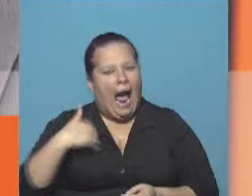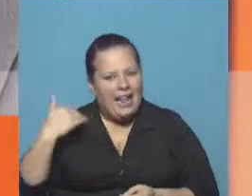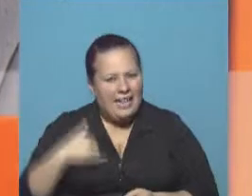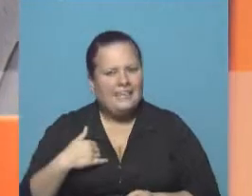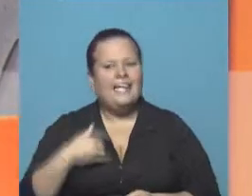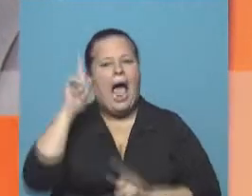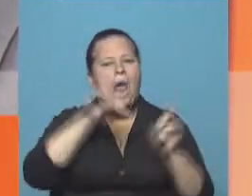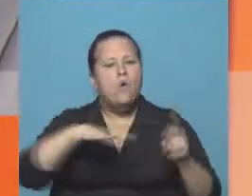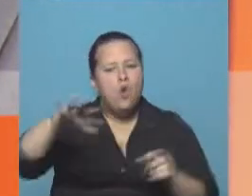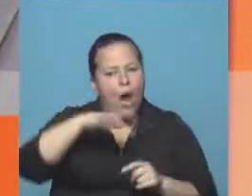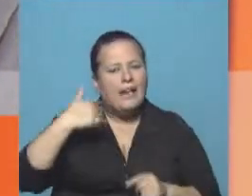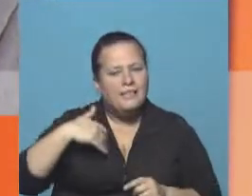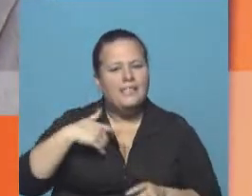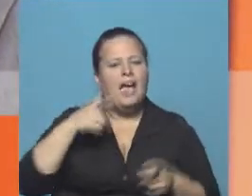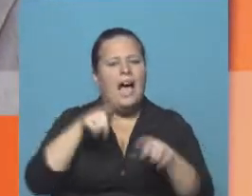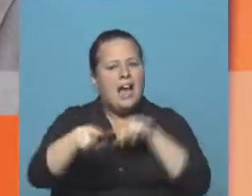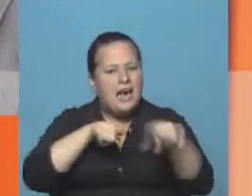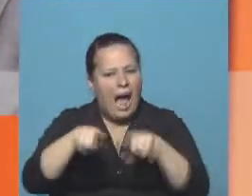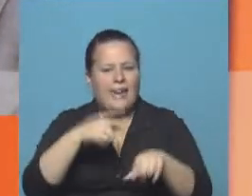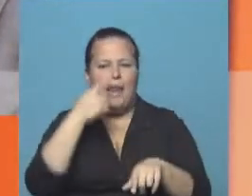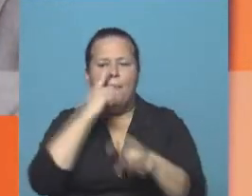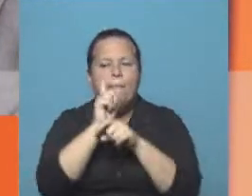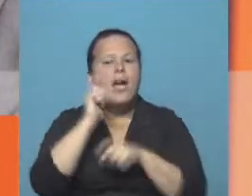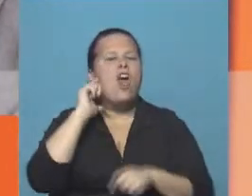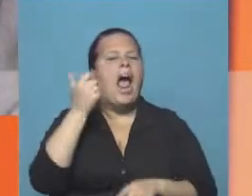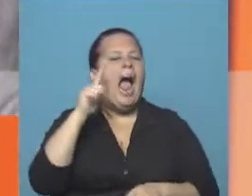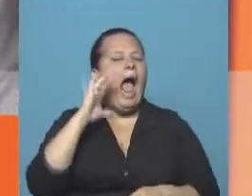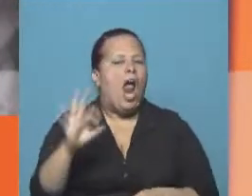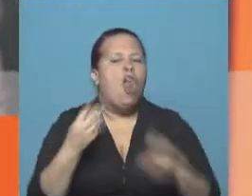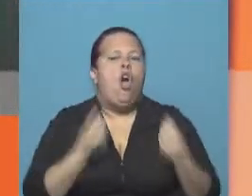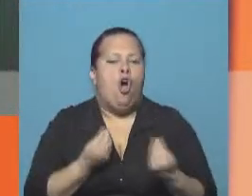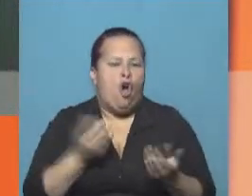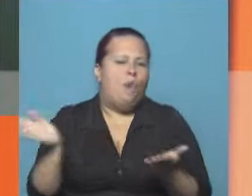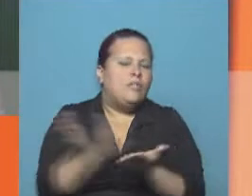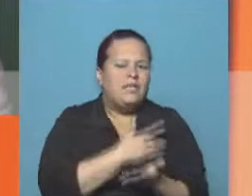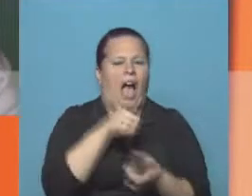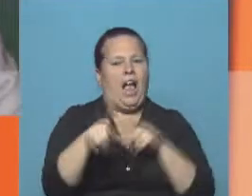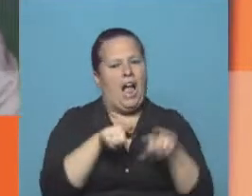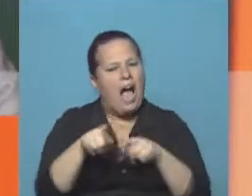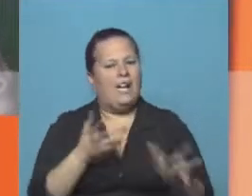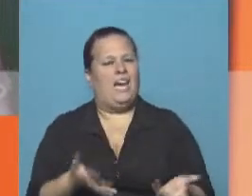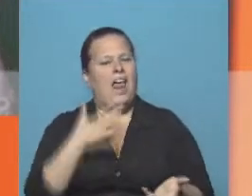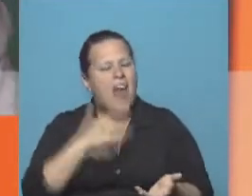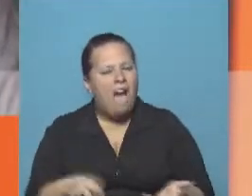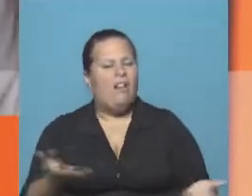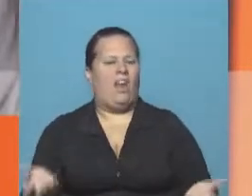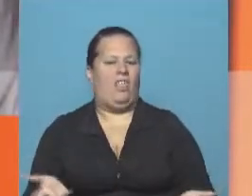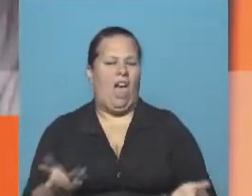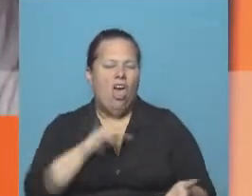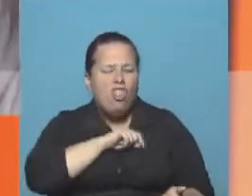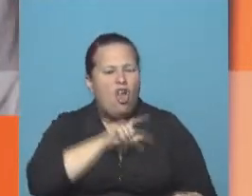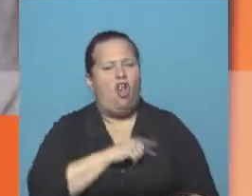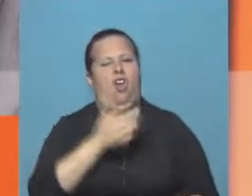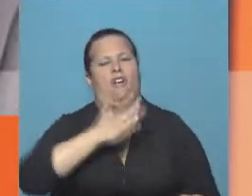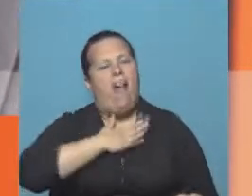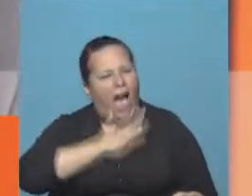Argentina hay zonas del país donde hay carreras de galgos. ¿Cómo hacemos para erradicar estas carreras? Realmente da